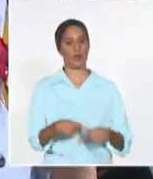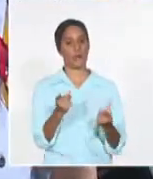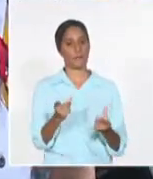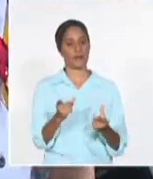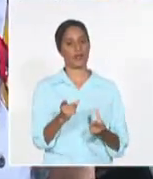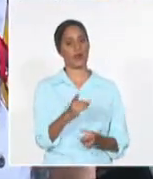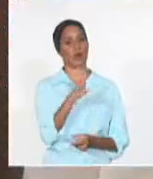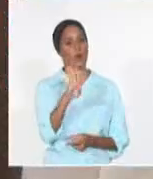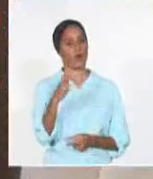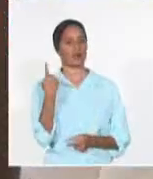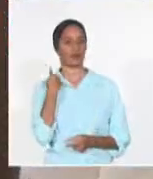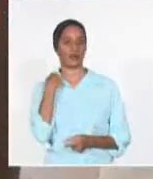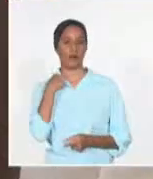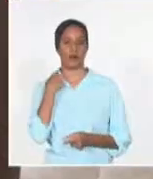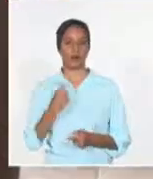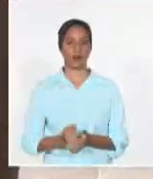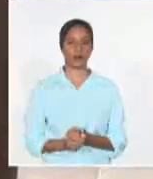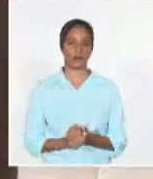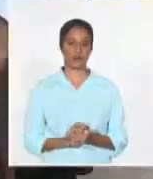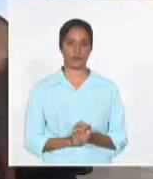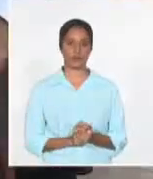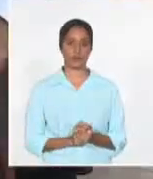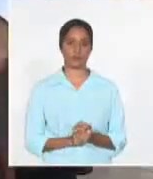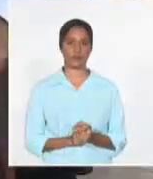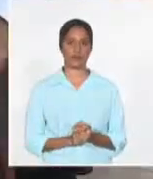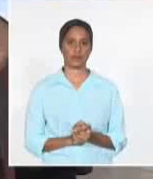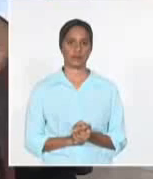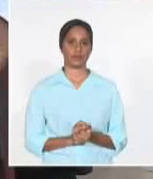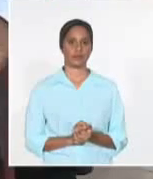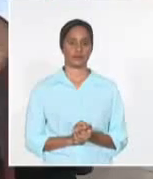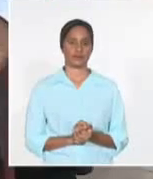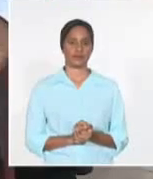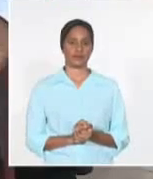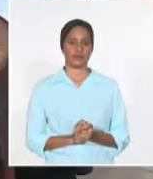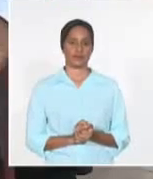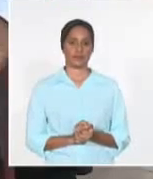patrimonio cultural e inmaterial de la nación. Melvin Joel, Canal Cubano de Noticias.